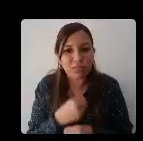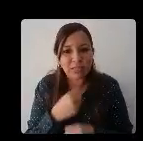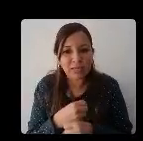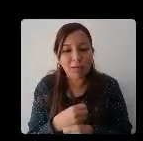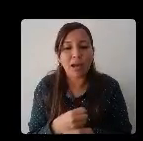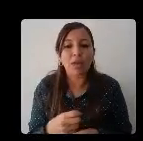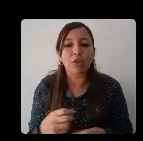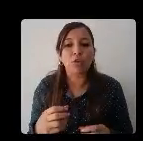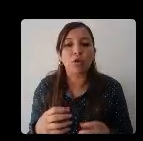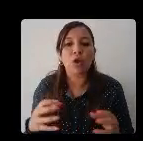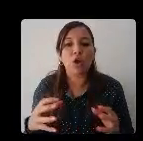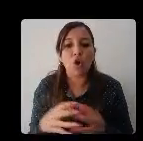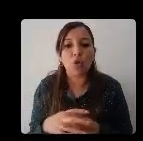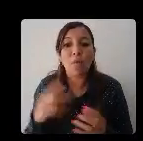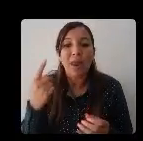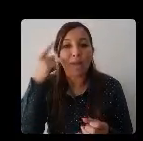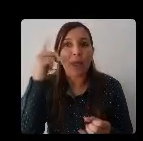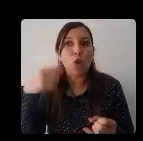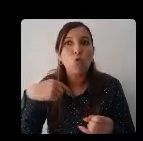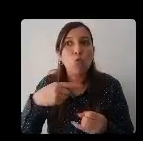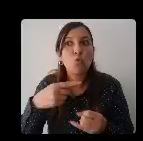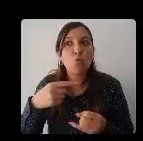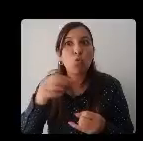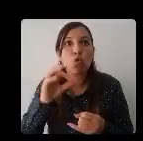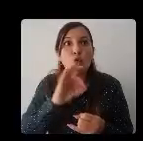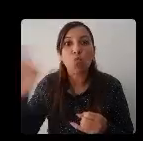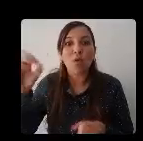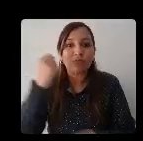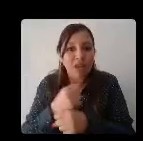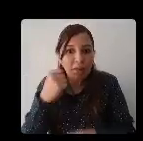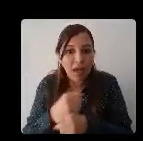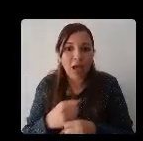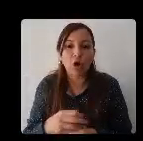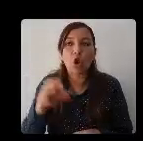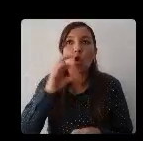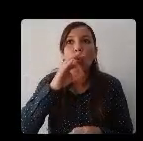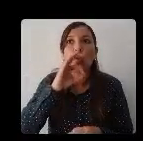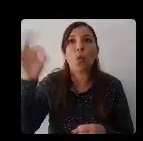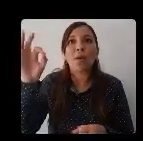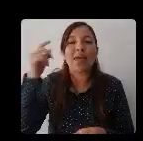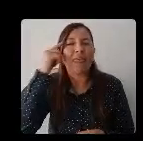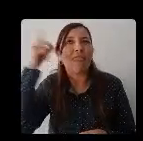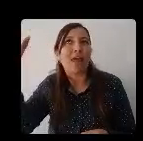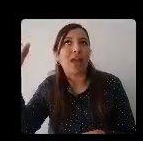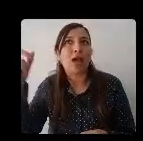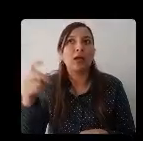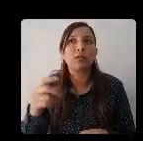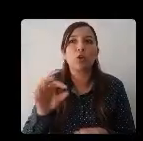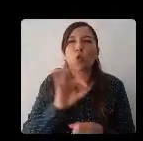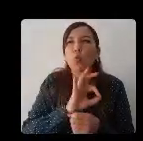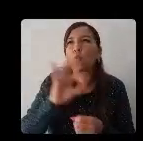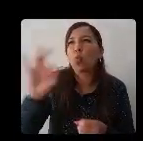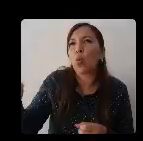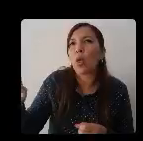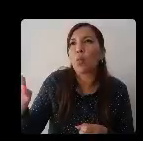ya mencioné, es que te ayude a mejorar tu nivel económico aquí en tu comunidad, valorando lo que tienes, ¿no?